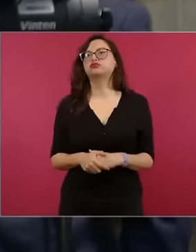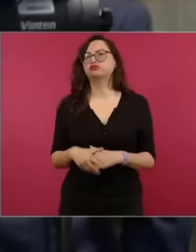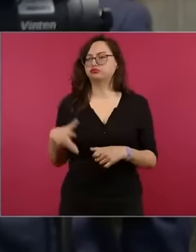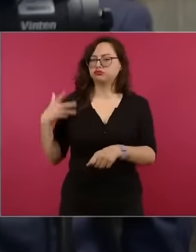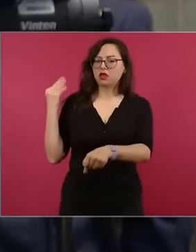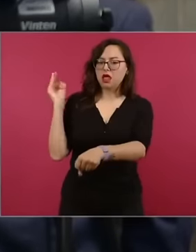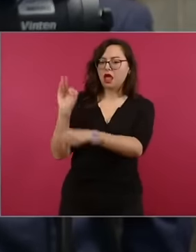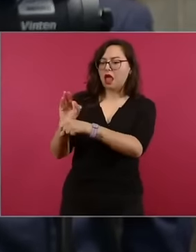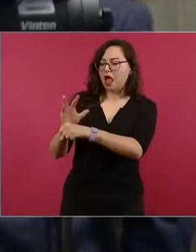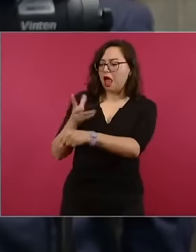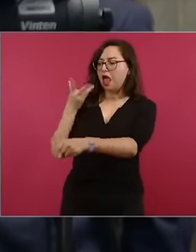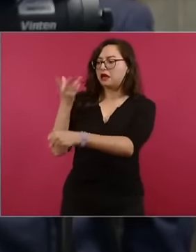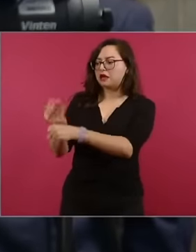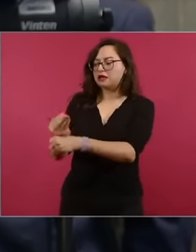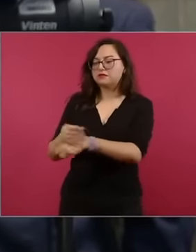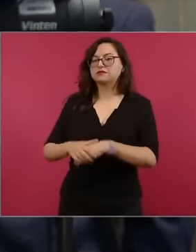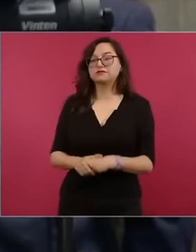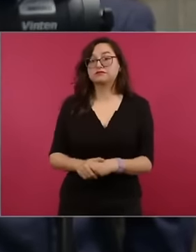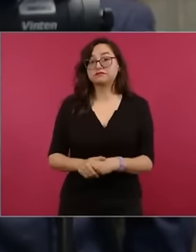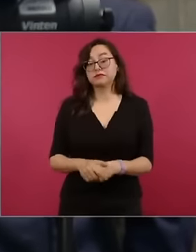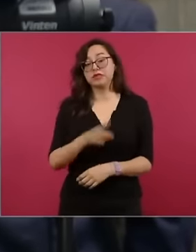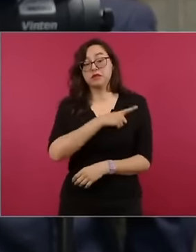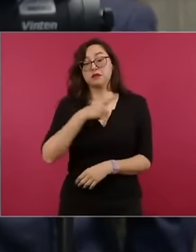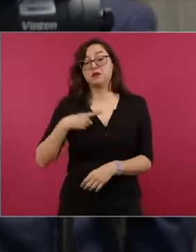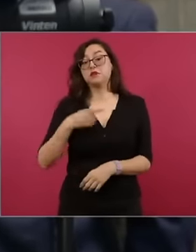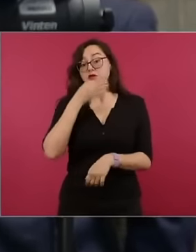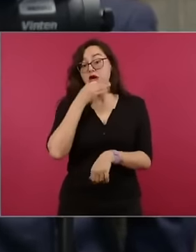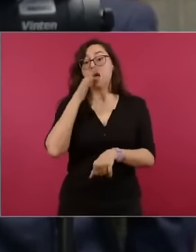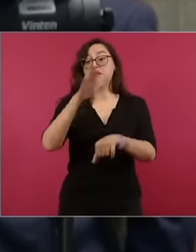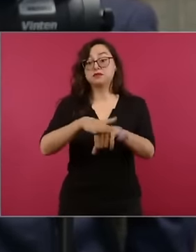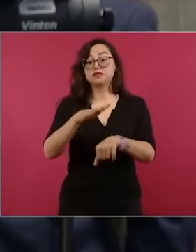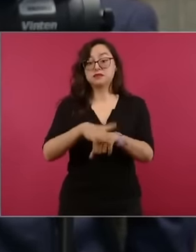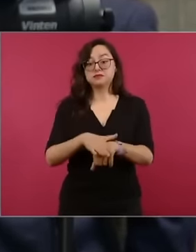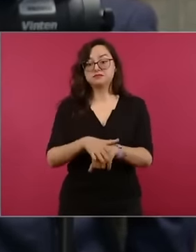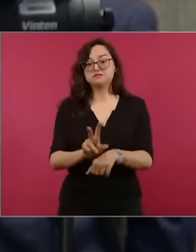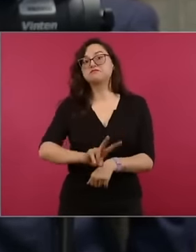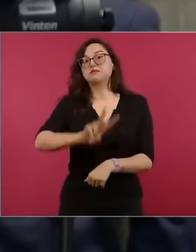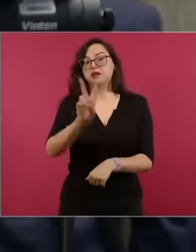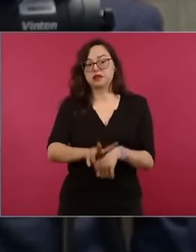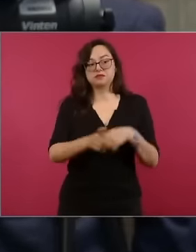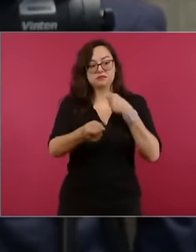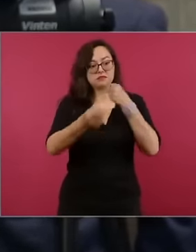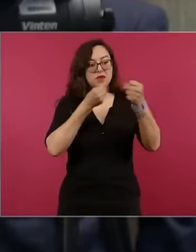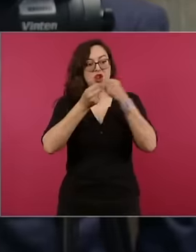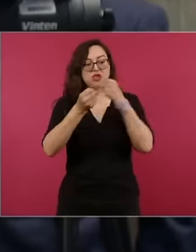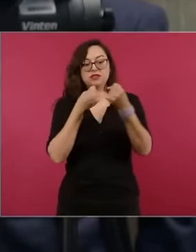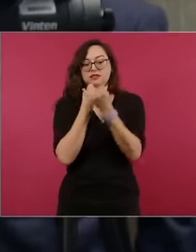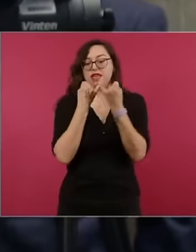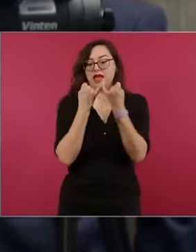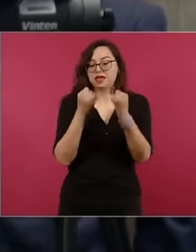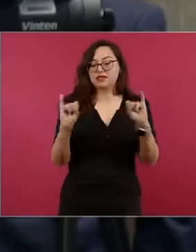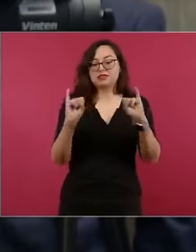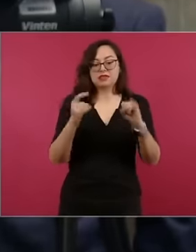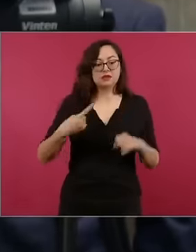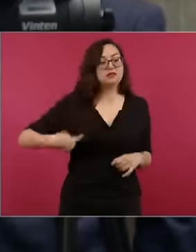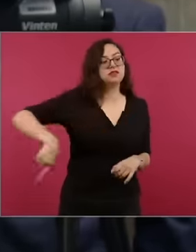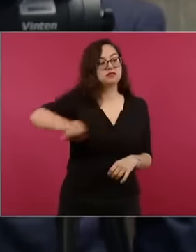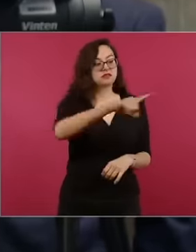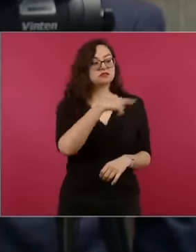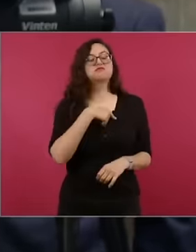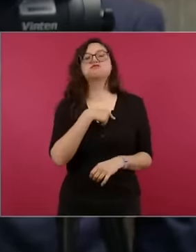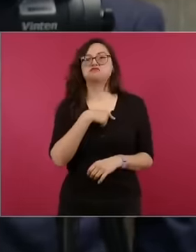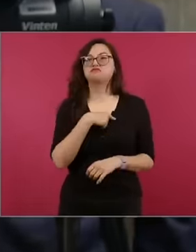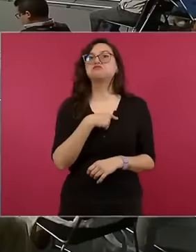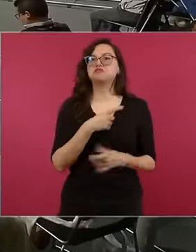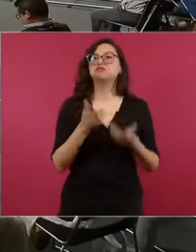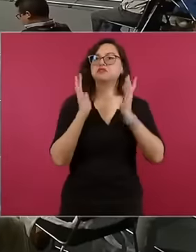fue precisamente en su administración, en donde sí, hoy en este día tan importante, podemos decir que acercando el IMSS al ciudadano,